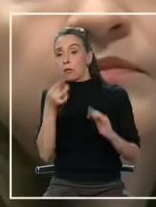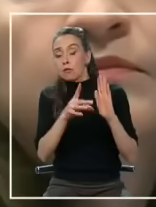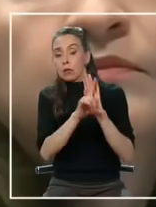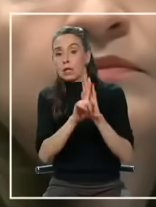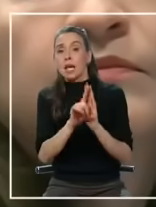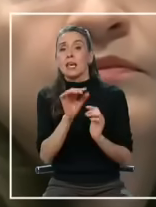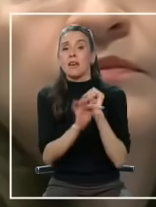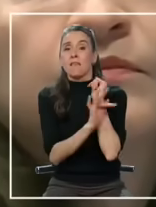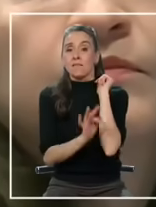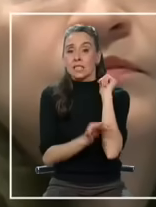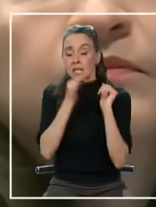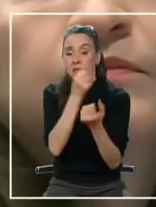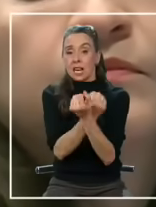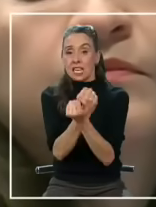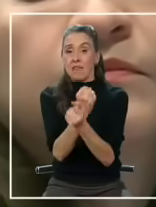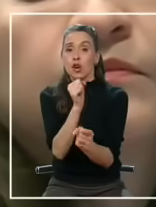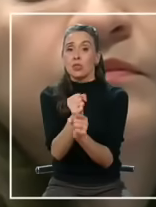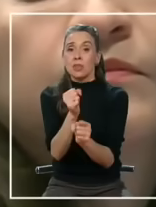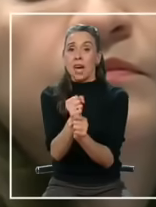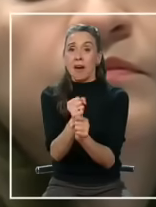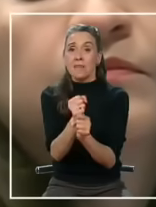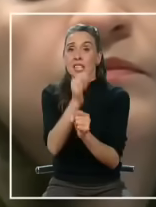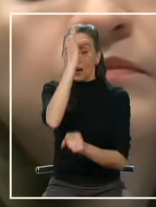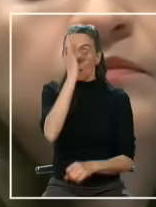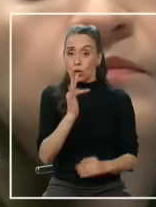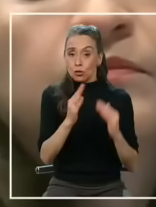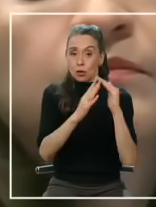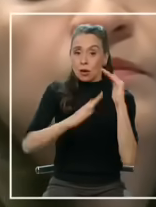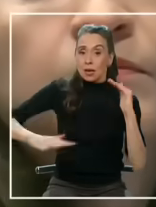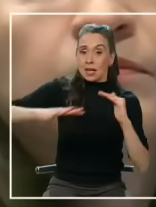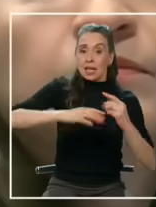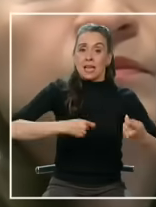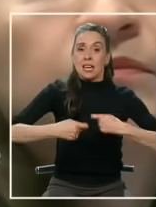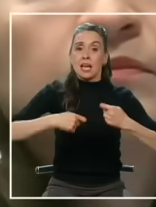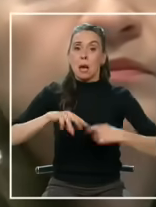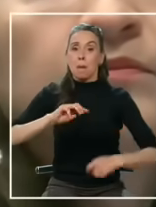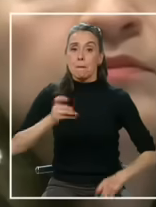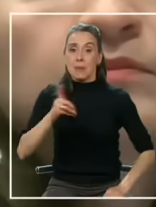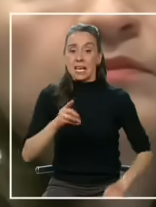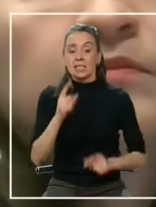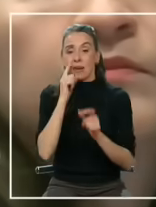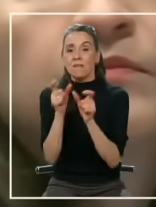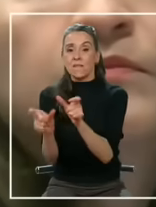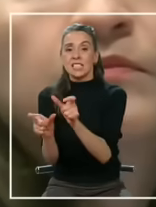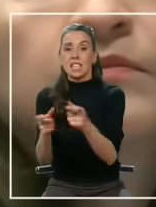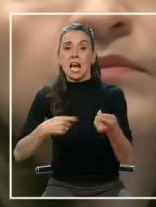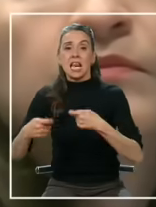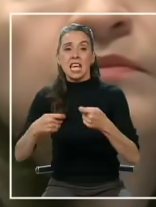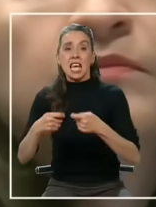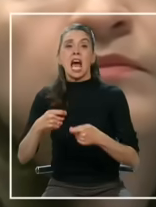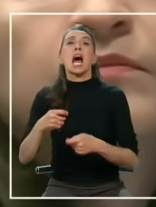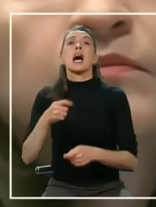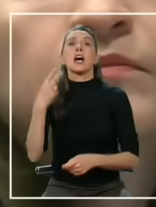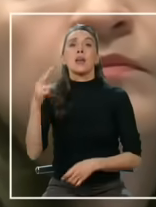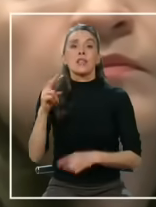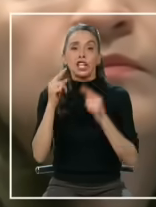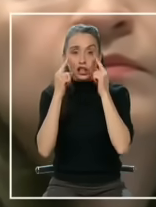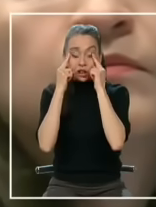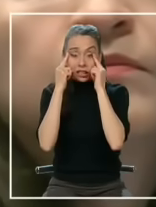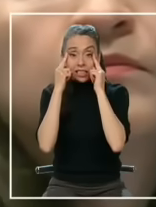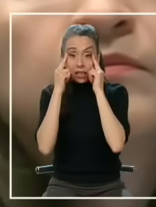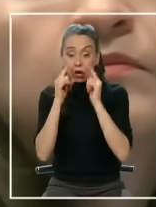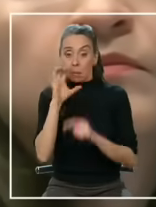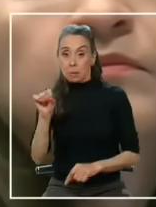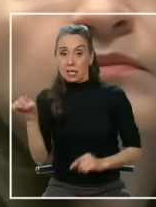Algunos carabineros que trabajan en el sector de Barrio Meix fiscalizan a locatarios y ciudadanos chinos y cuando los sorprenden cometiendo algún tipo